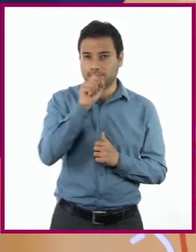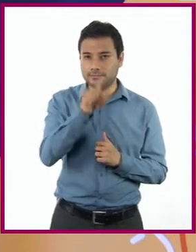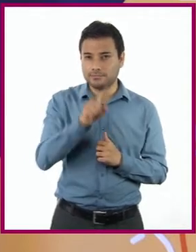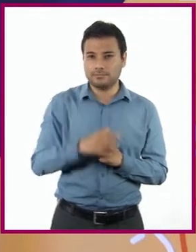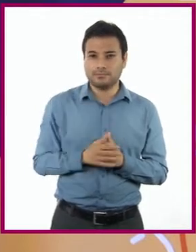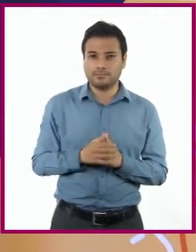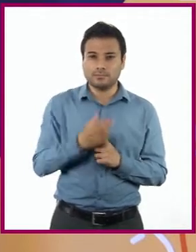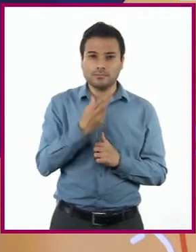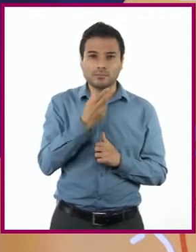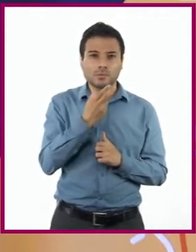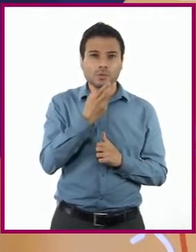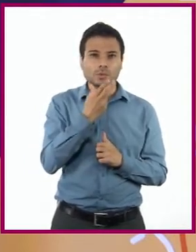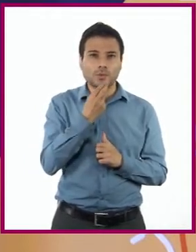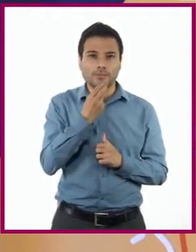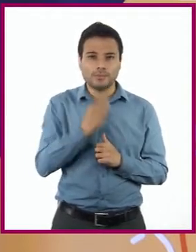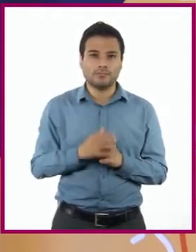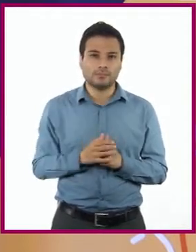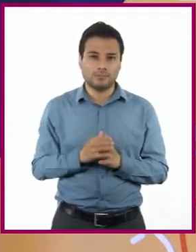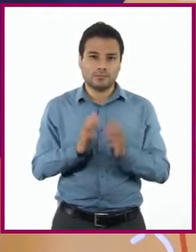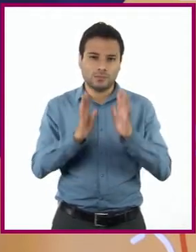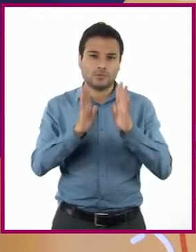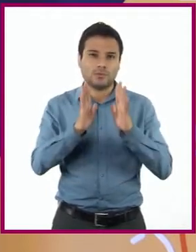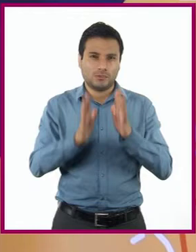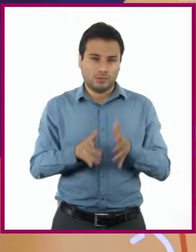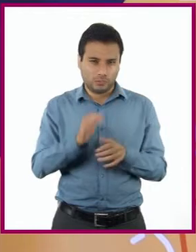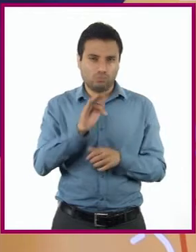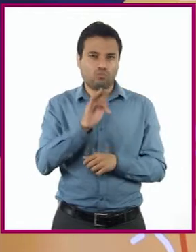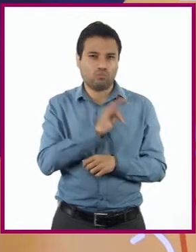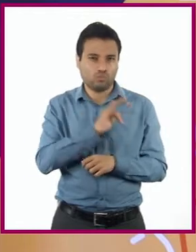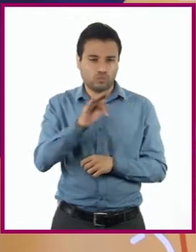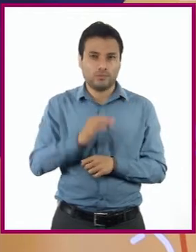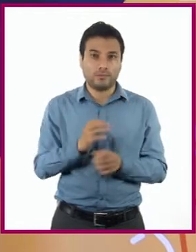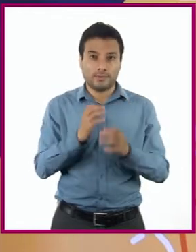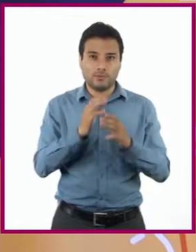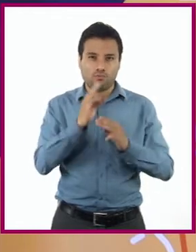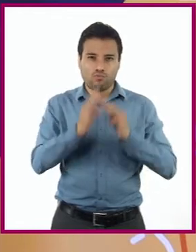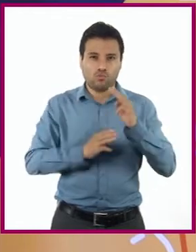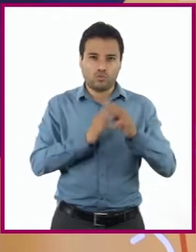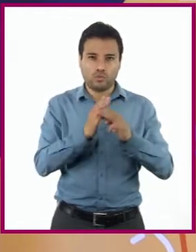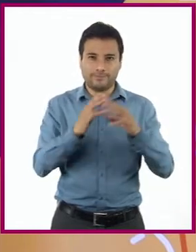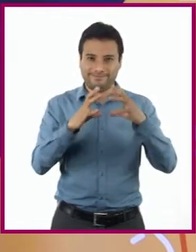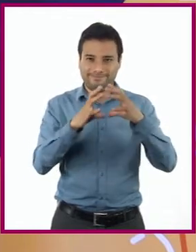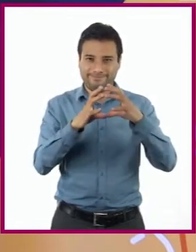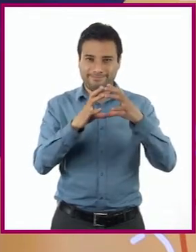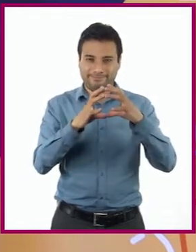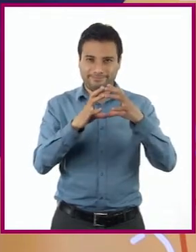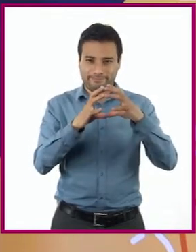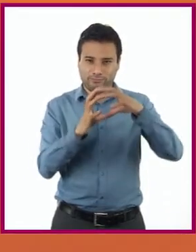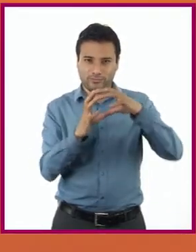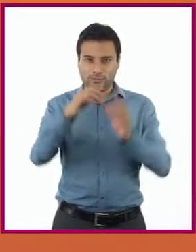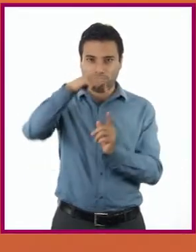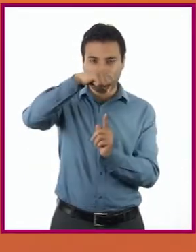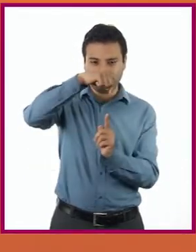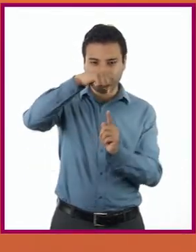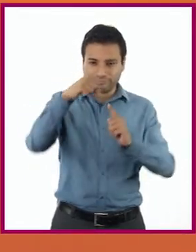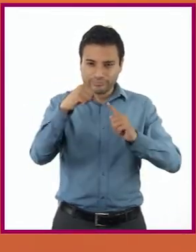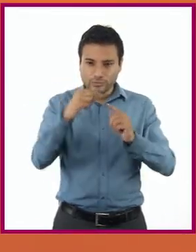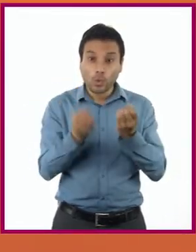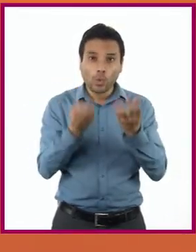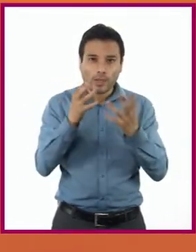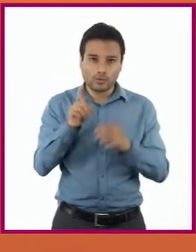calcular la inclinación del eje de rotación de la Tierra y creó el primer mapa del mundo.